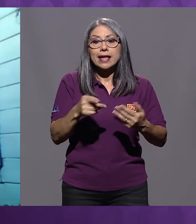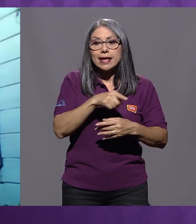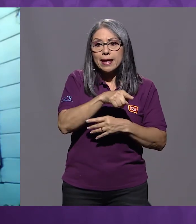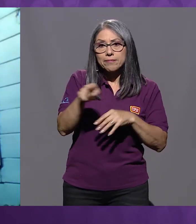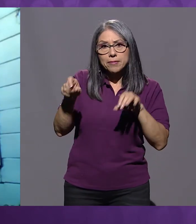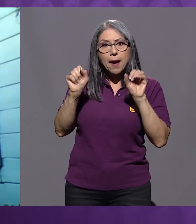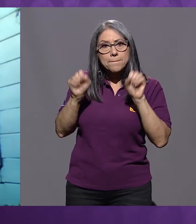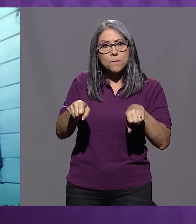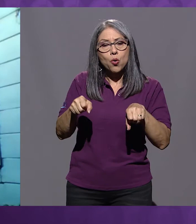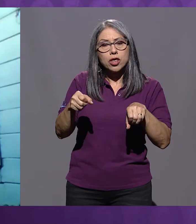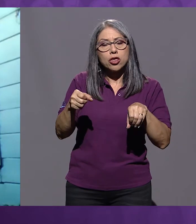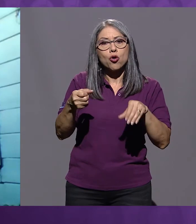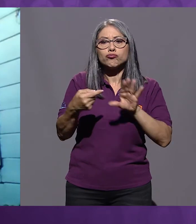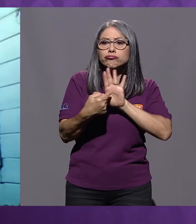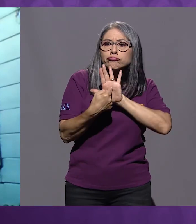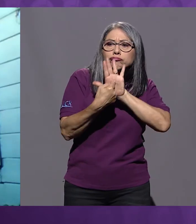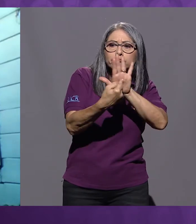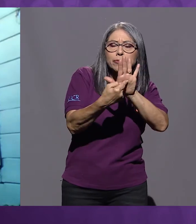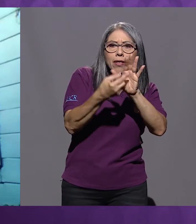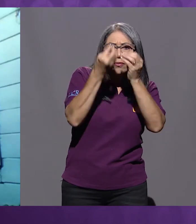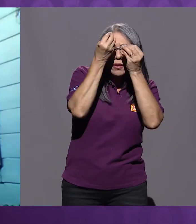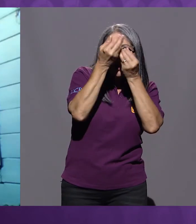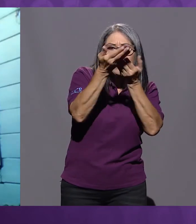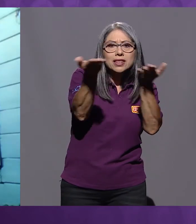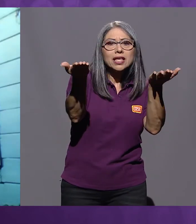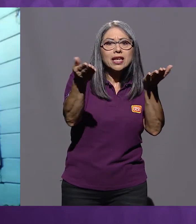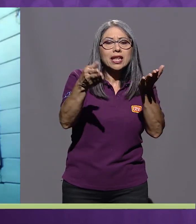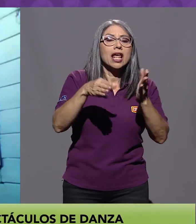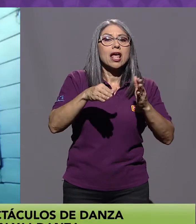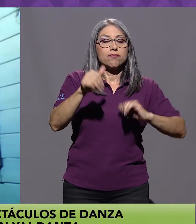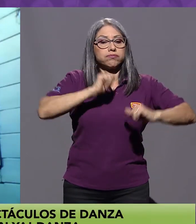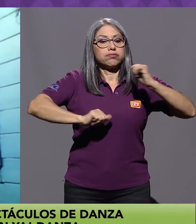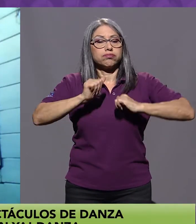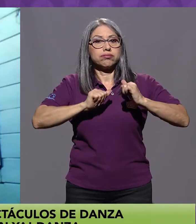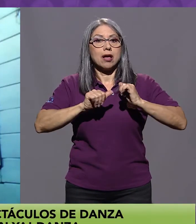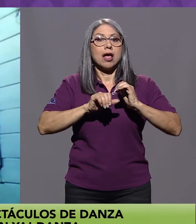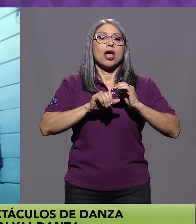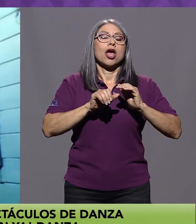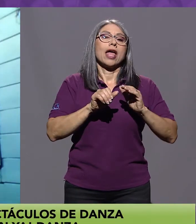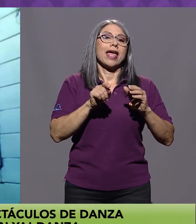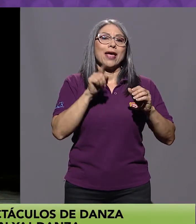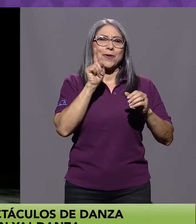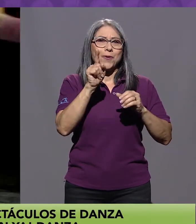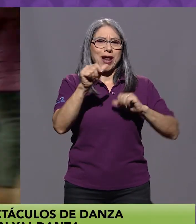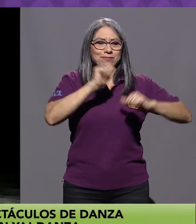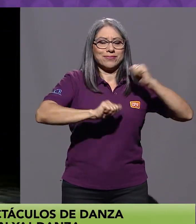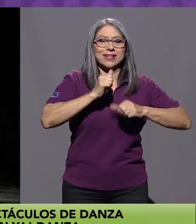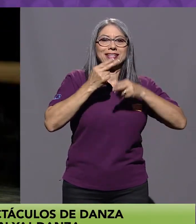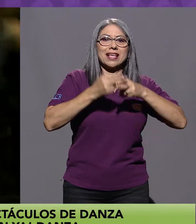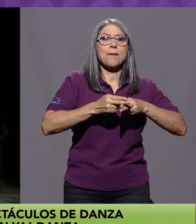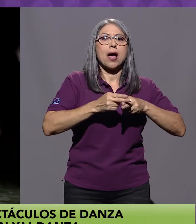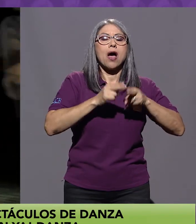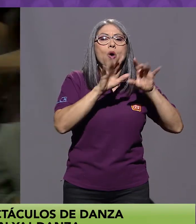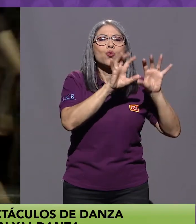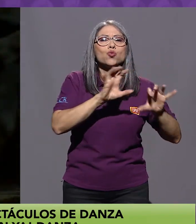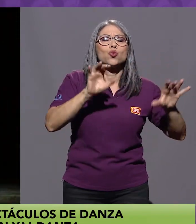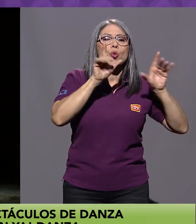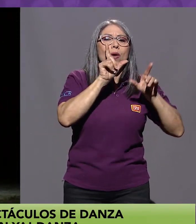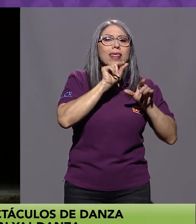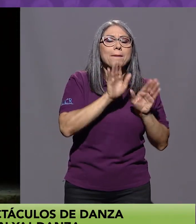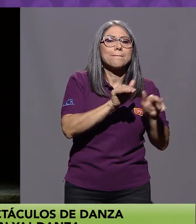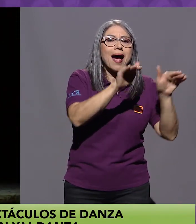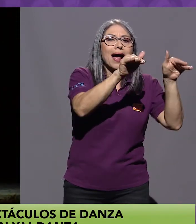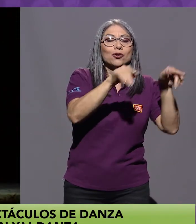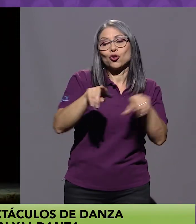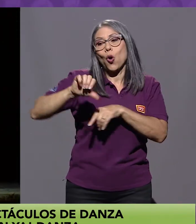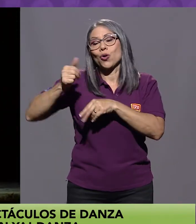podido transmitir las puestas de escena, tanto lo que fue en Nube de Pájaros como en Volcán. Esta participación cultural de la población